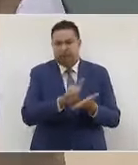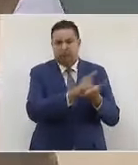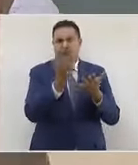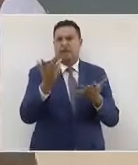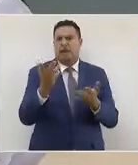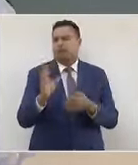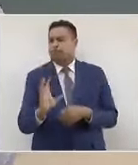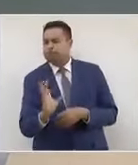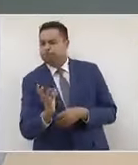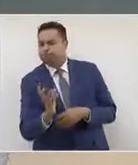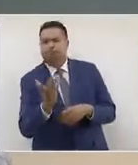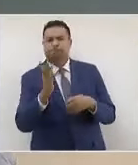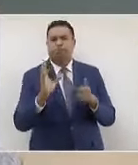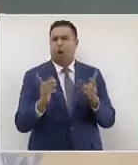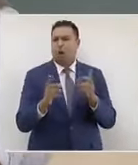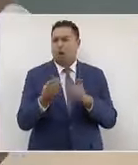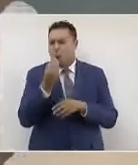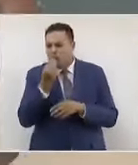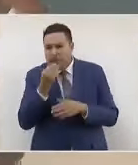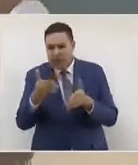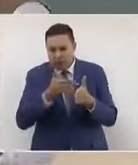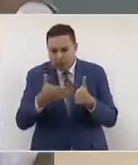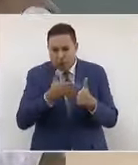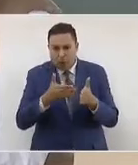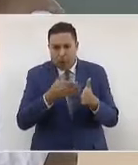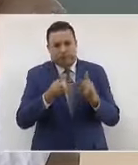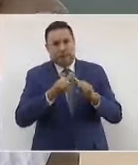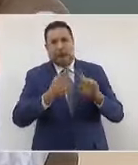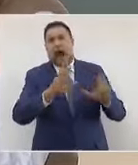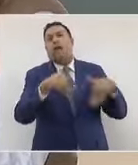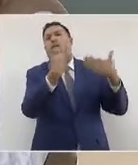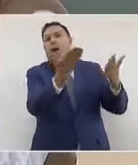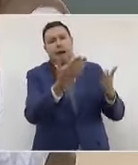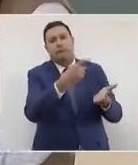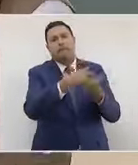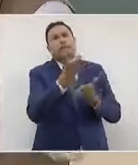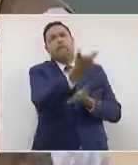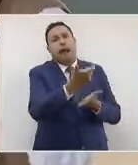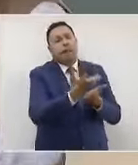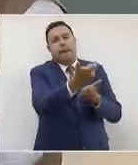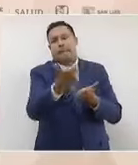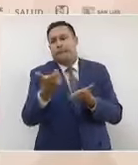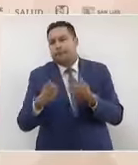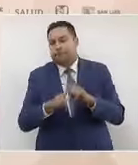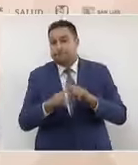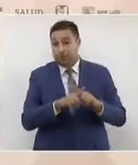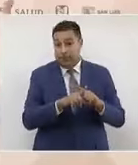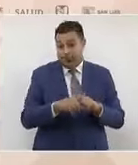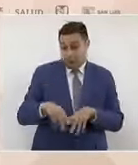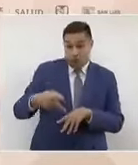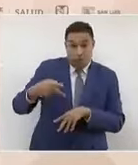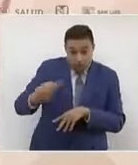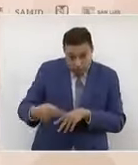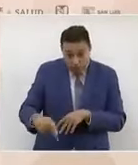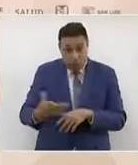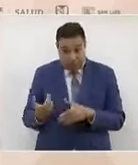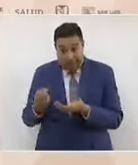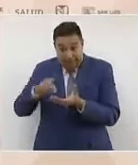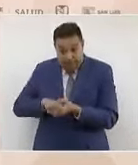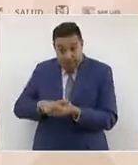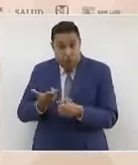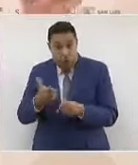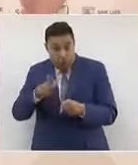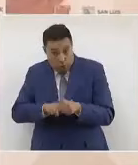limpieza, preparación de alimentos, históricamente áreas y categorías de los trabajadores hechas para y por